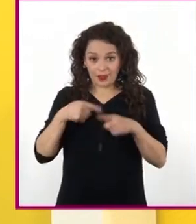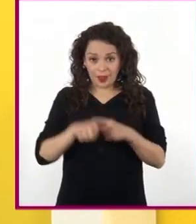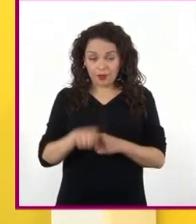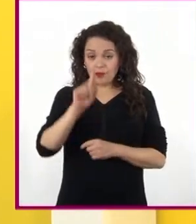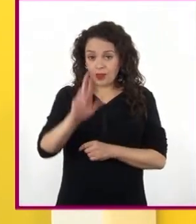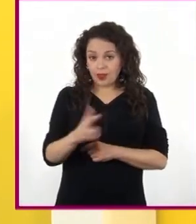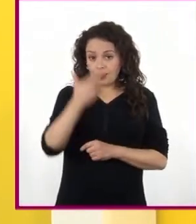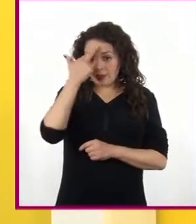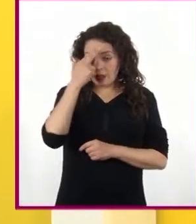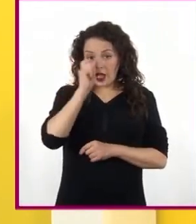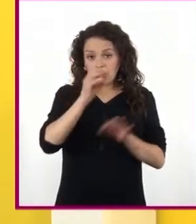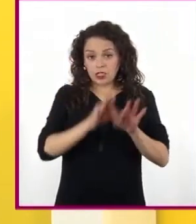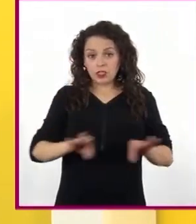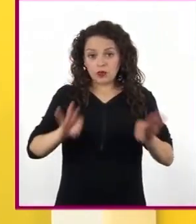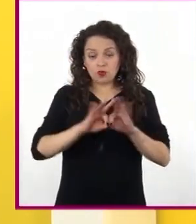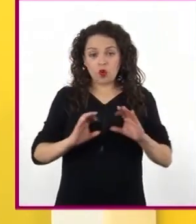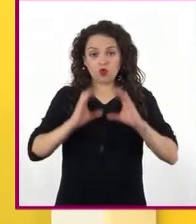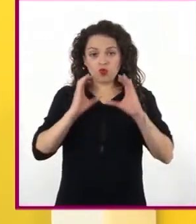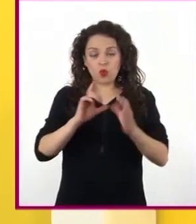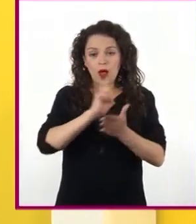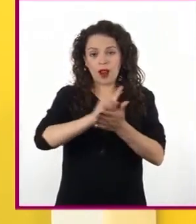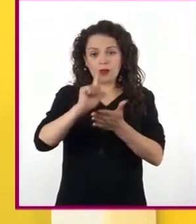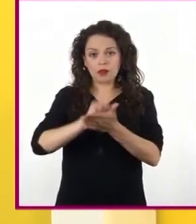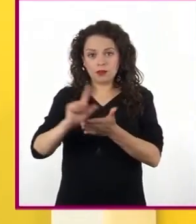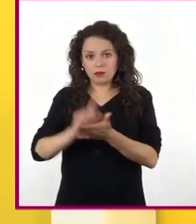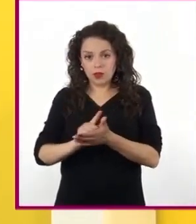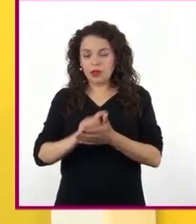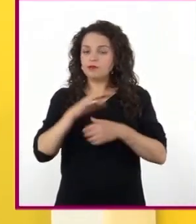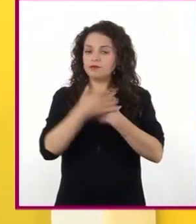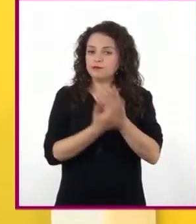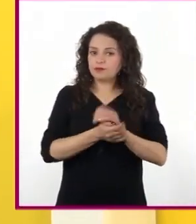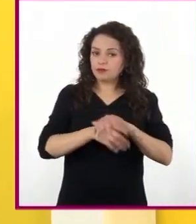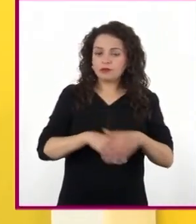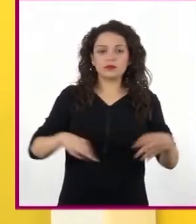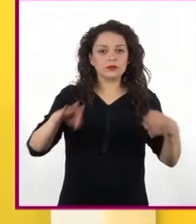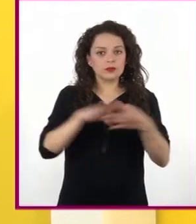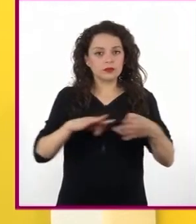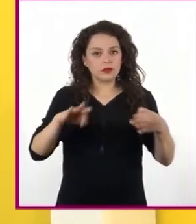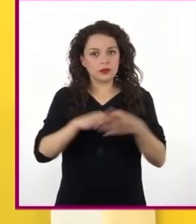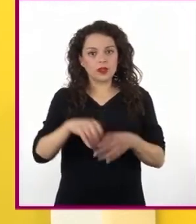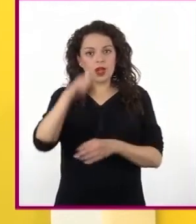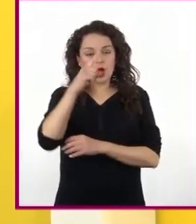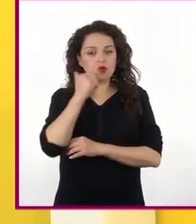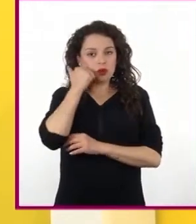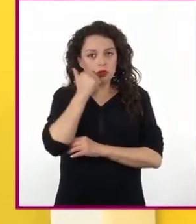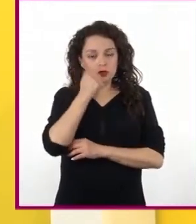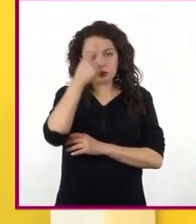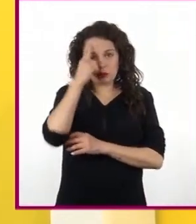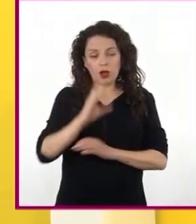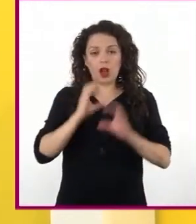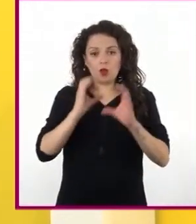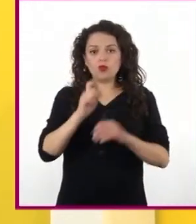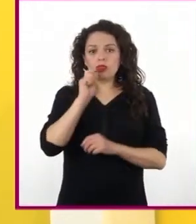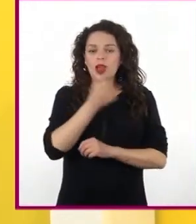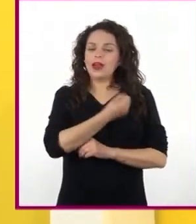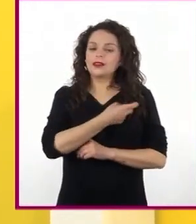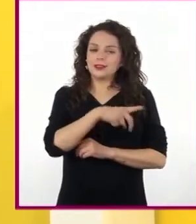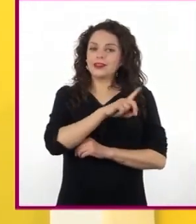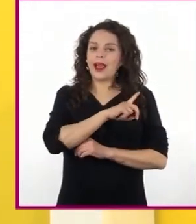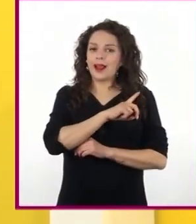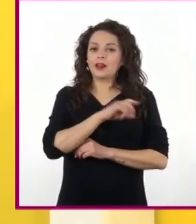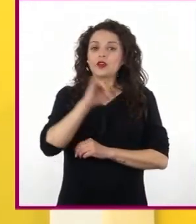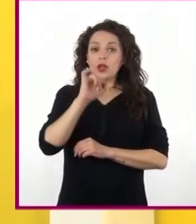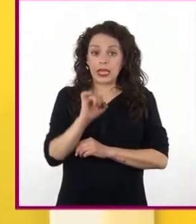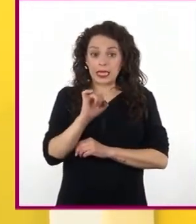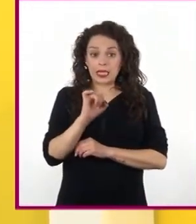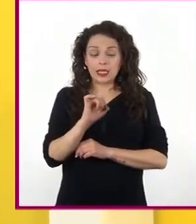mantener los hábitos de higiene, como lavarse las manos constantemente con agua y jabón, para cuidar su salud y, en la medida de lo